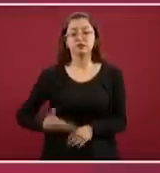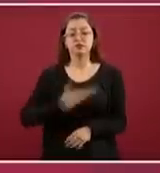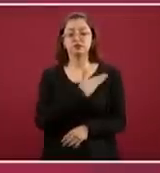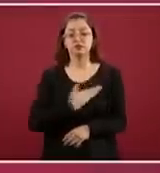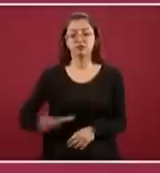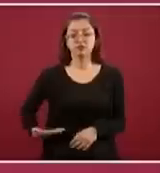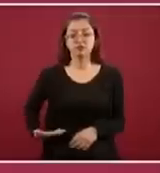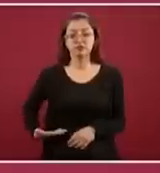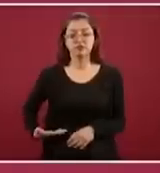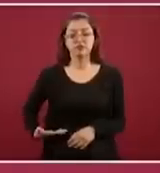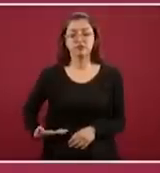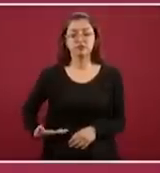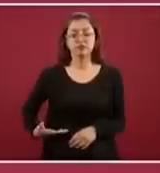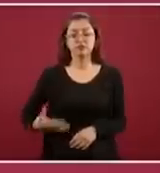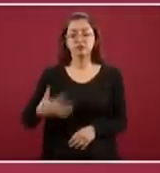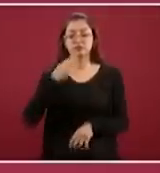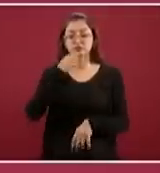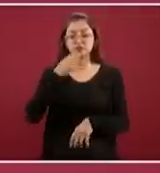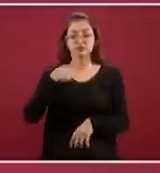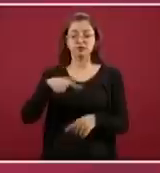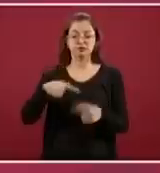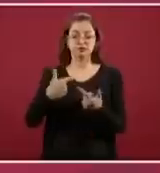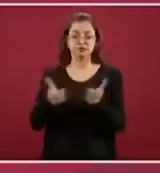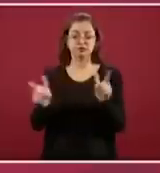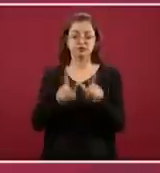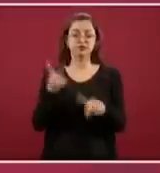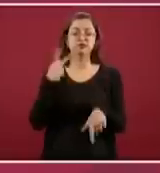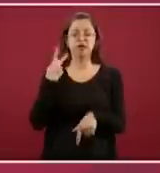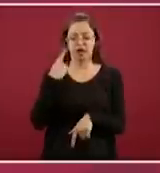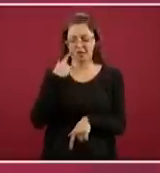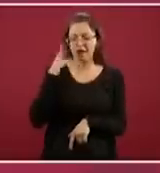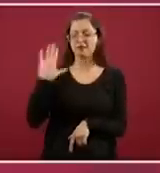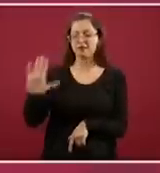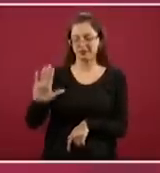me mandó a decir que ya me iba a ver recogiendo el cheque.